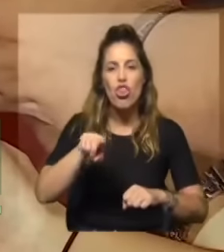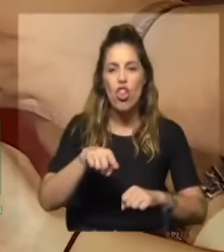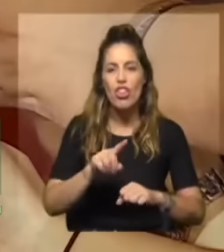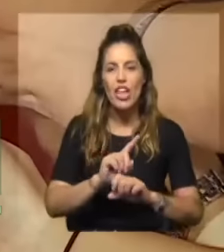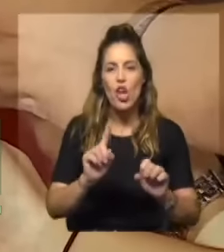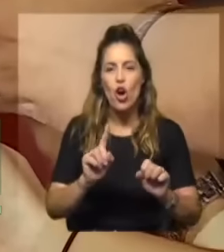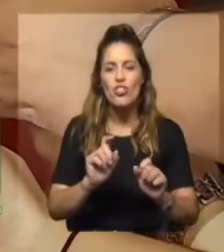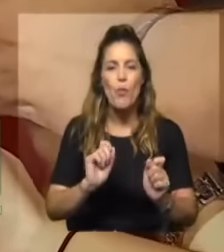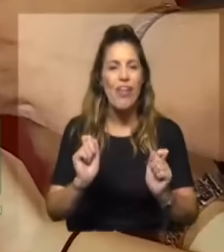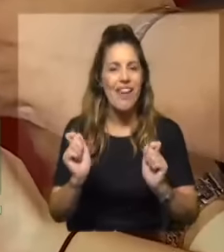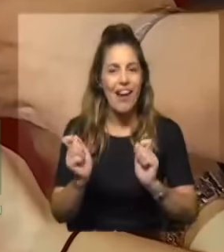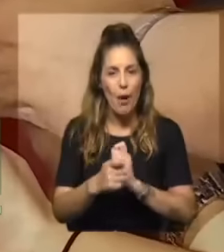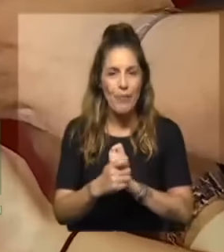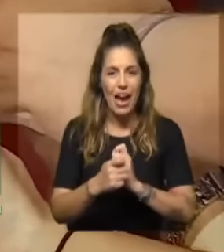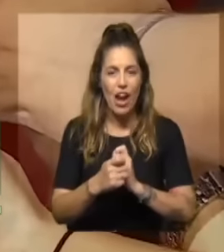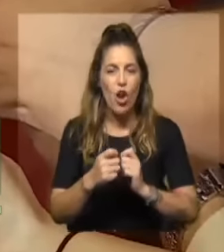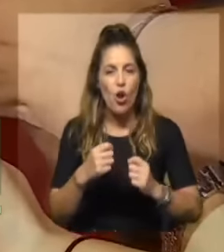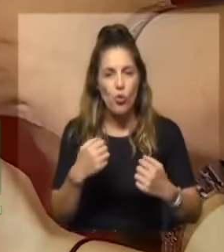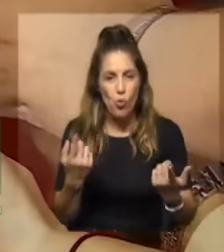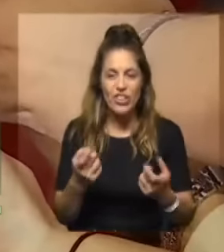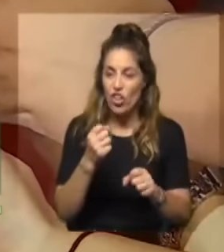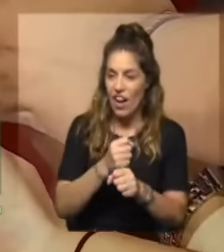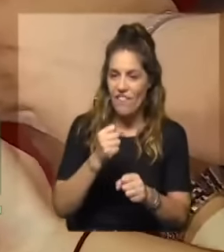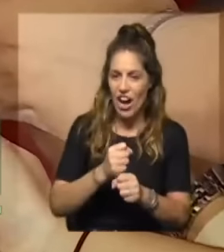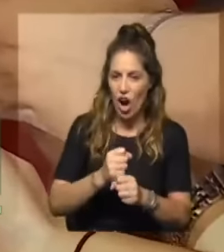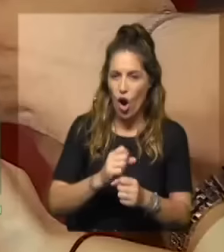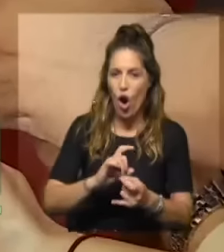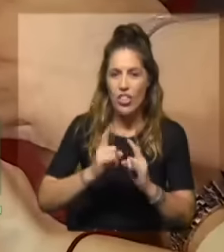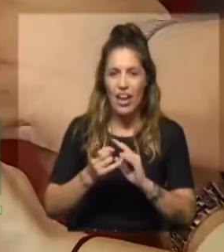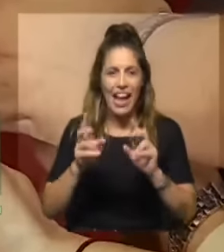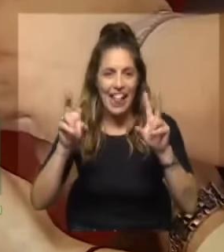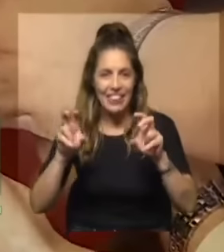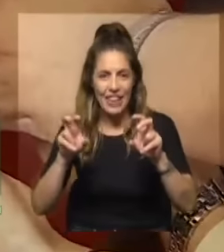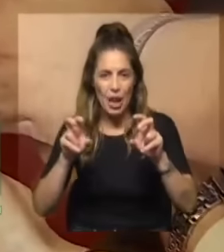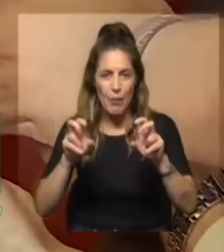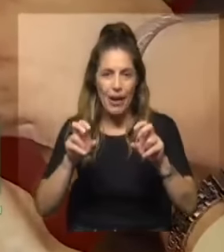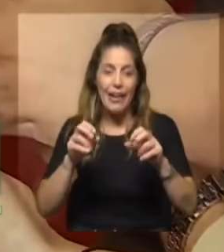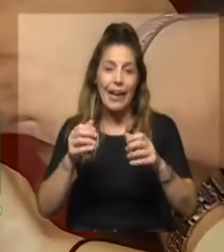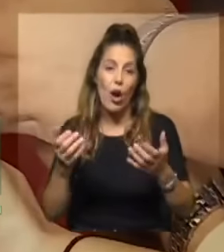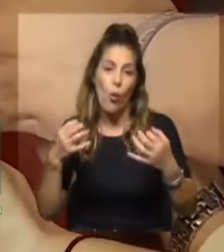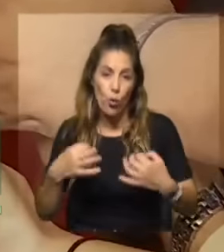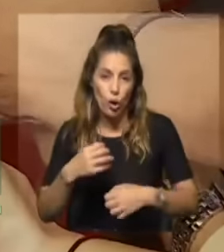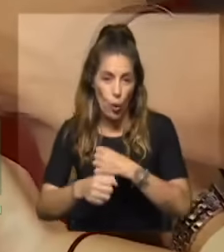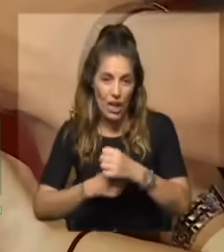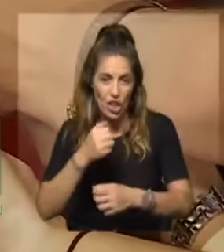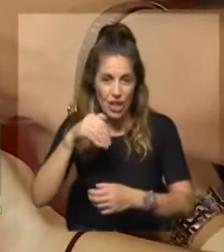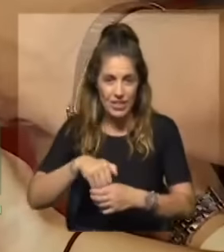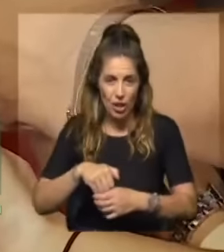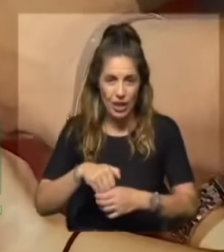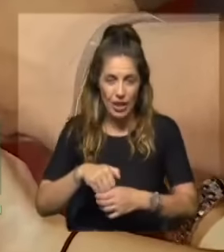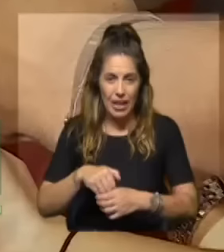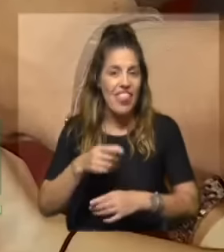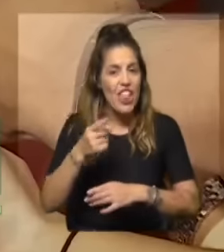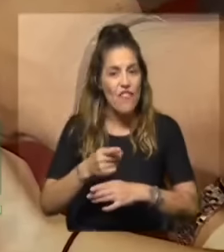puede alterar nuestra dinámica parlamentaria el tema que estemos en elecciones de forma de no poder